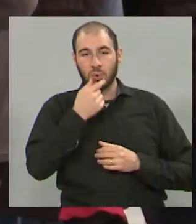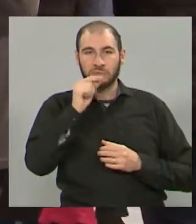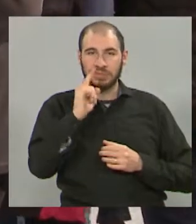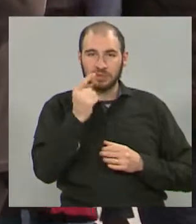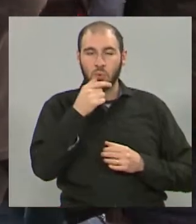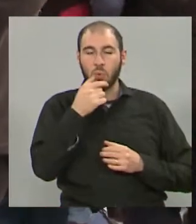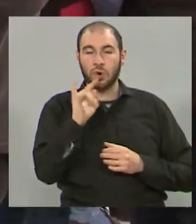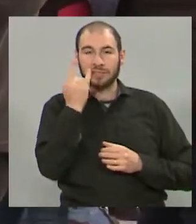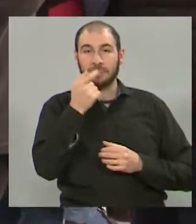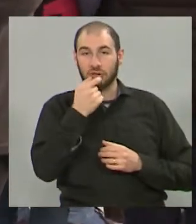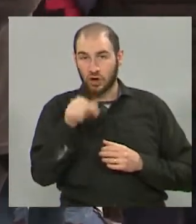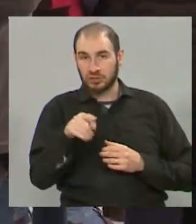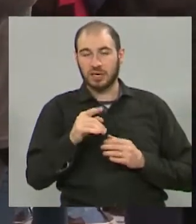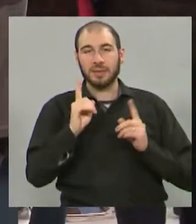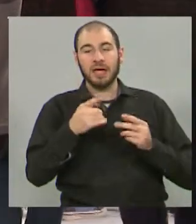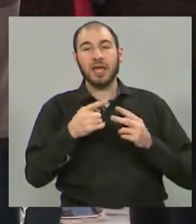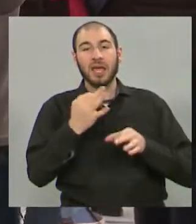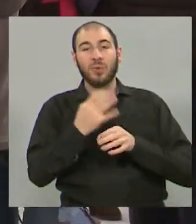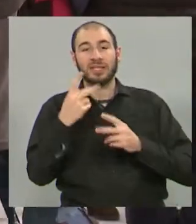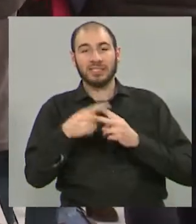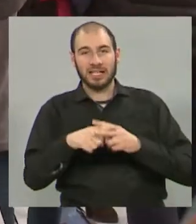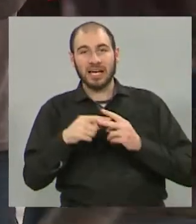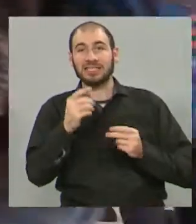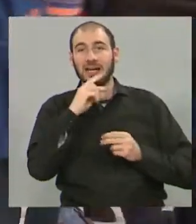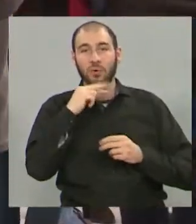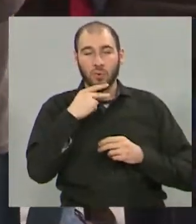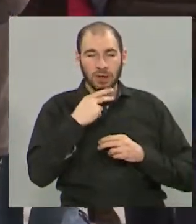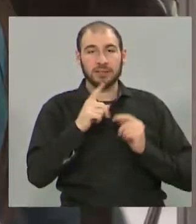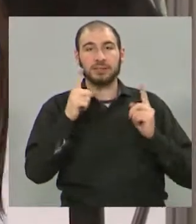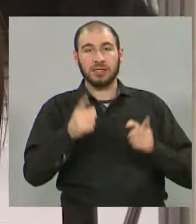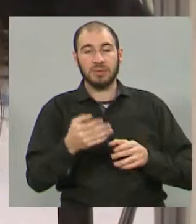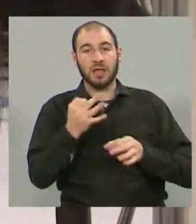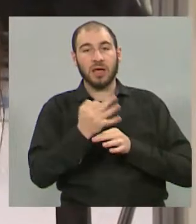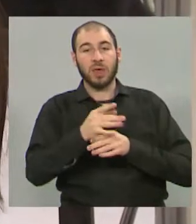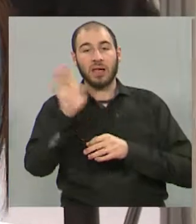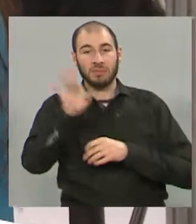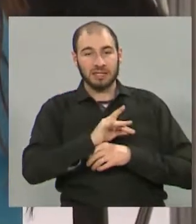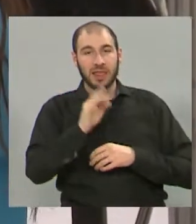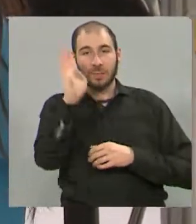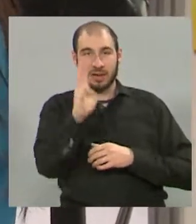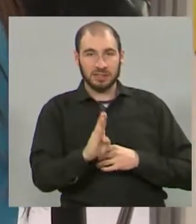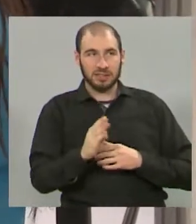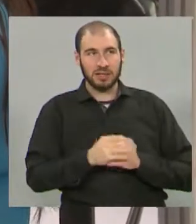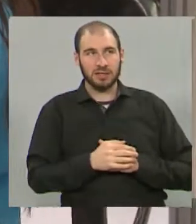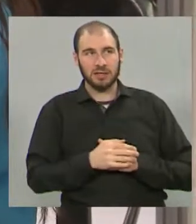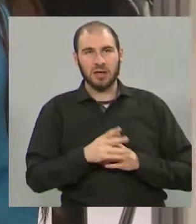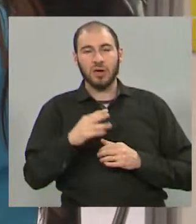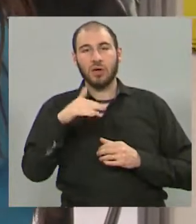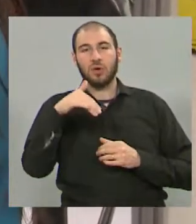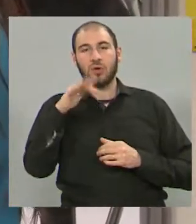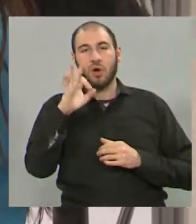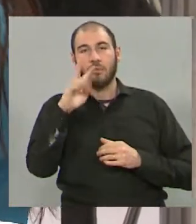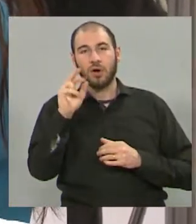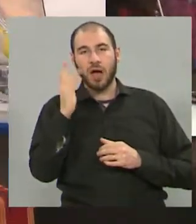de unas escuelas técnicas de san juan también tenemos una escuela invitada de brazil de nuevo hamburgo